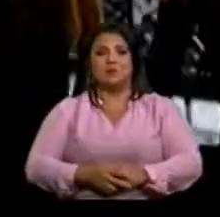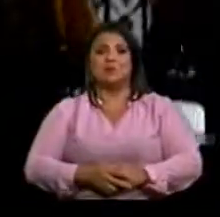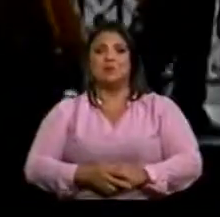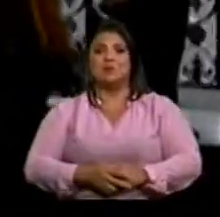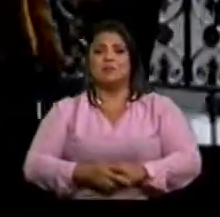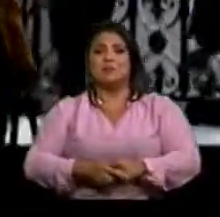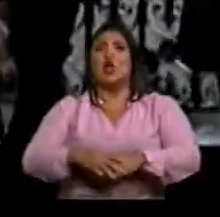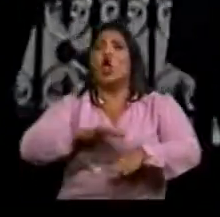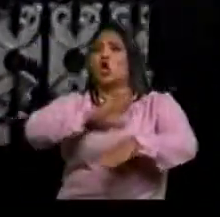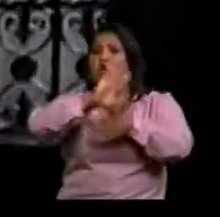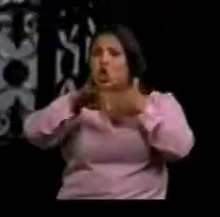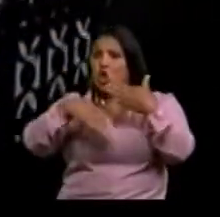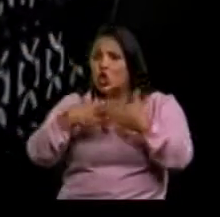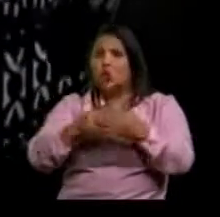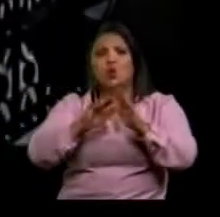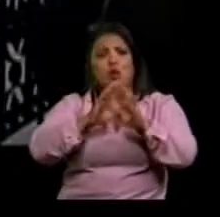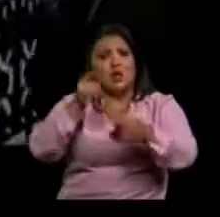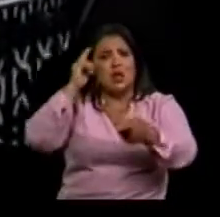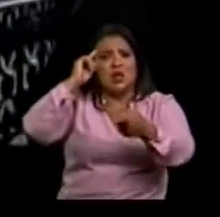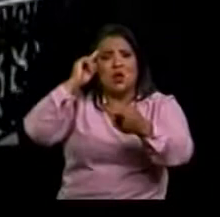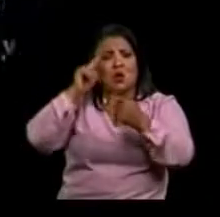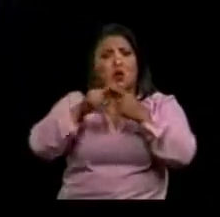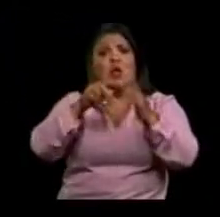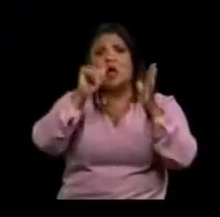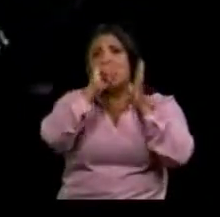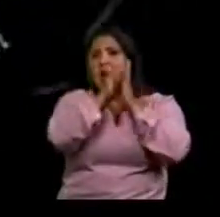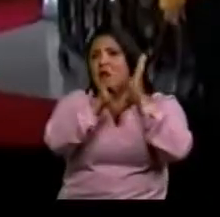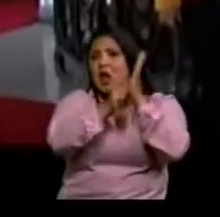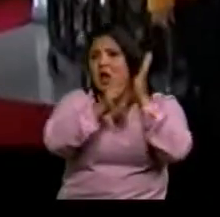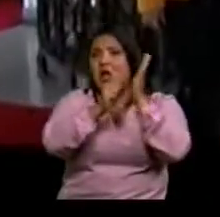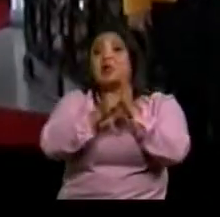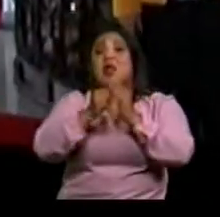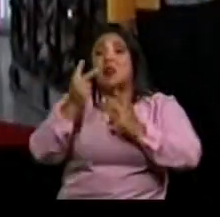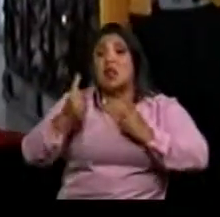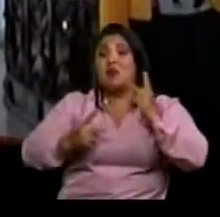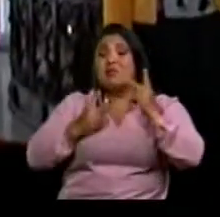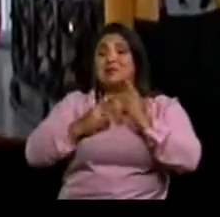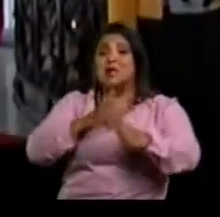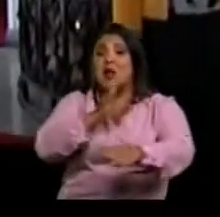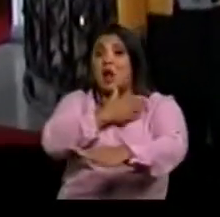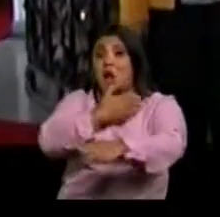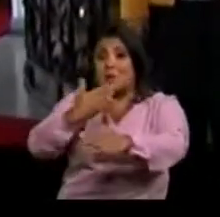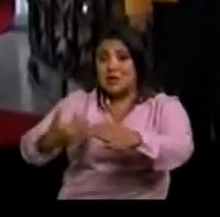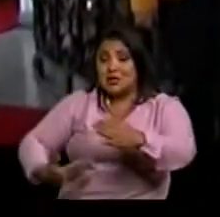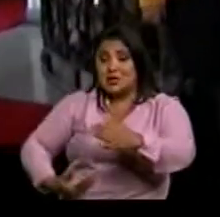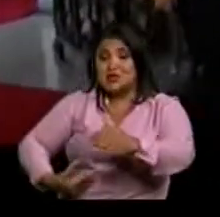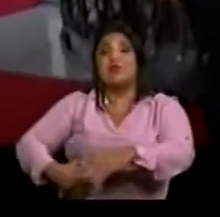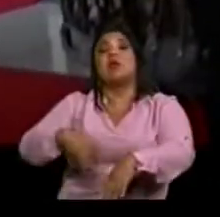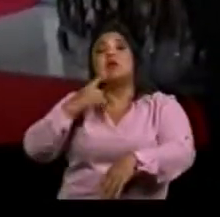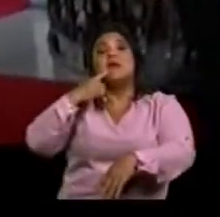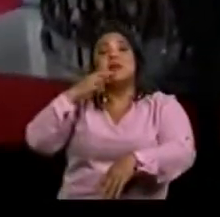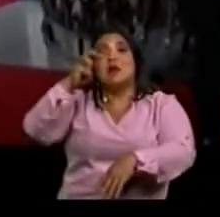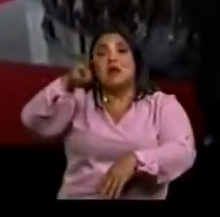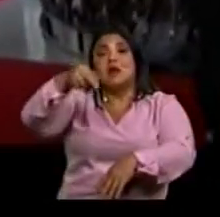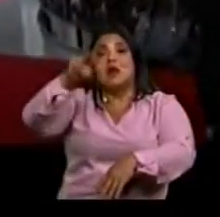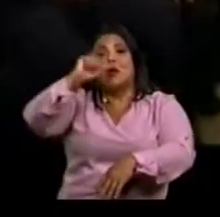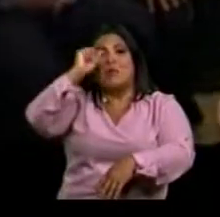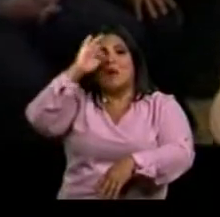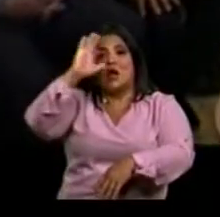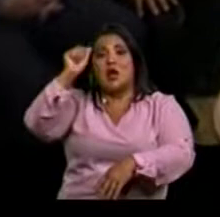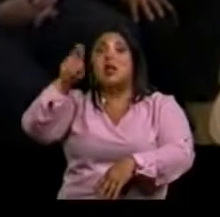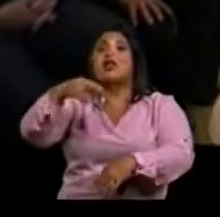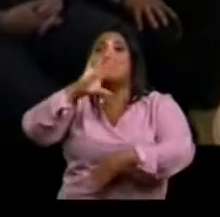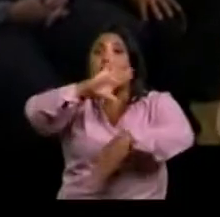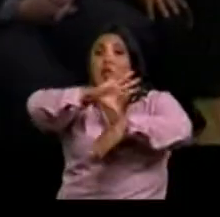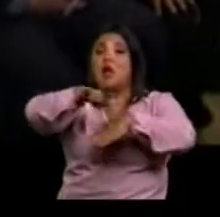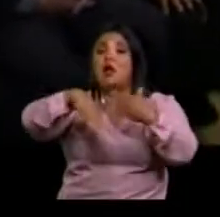Todo estuvo previsto de acuerdo a la agenda. La visita del presidente de la República, Martín Vizcarra, a Carondelet, es el